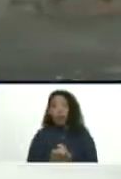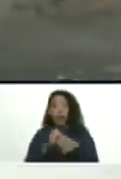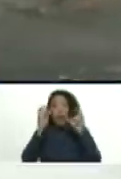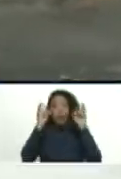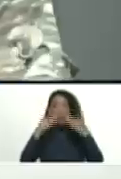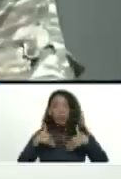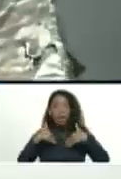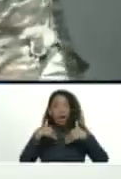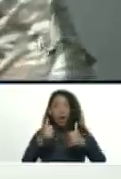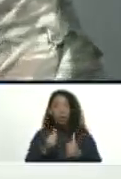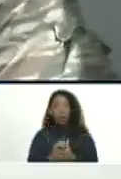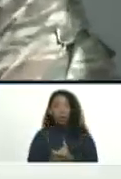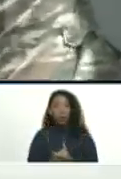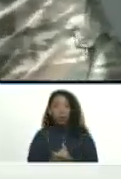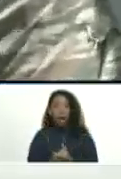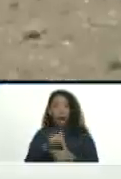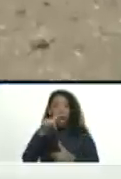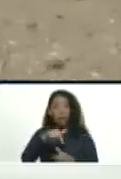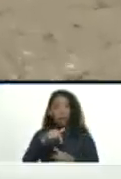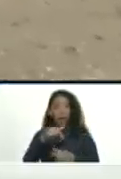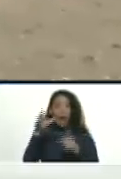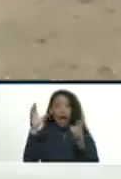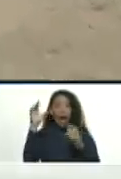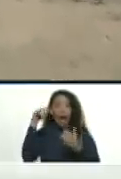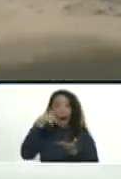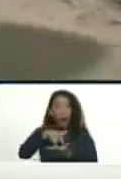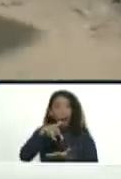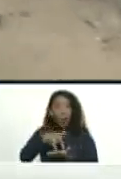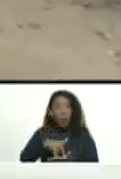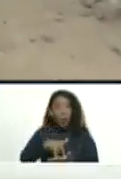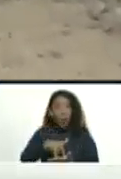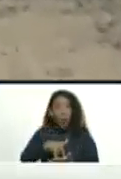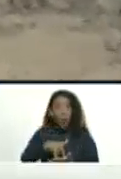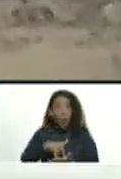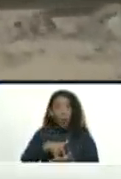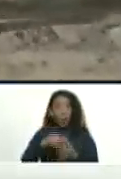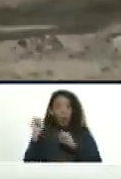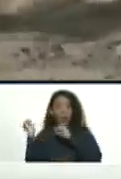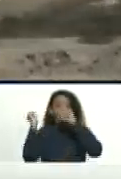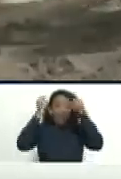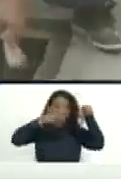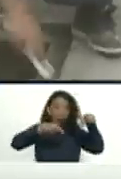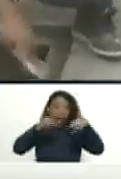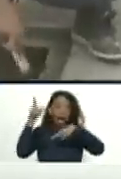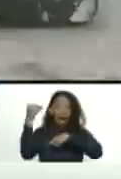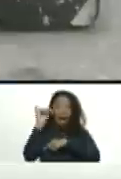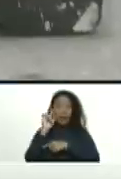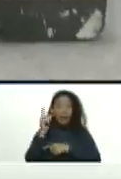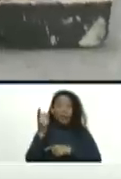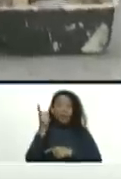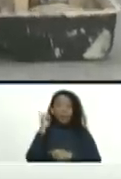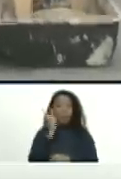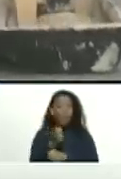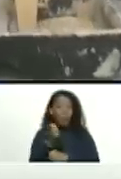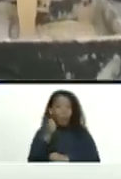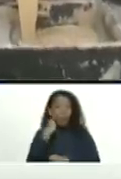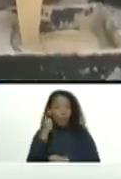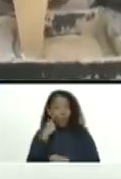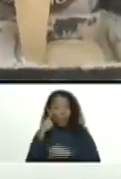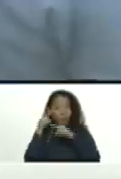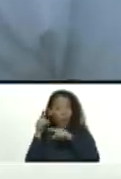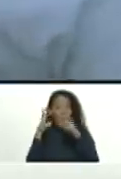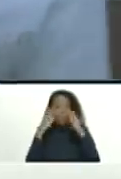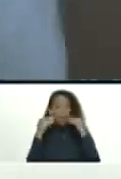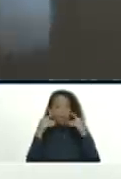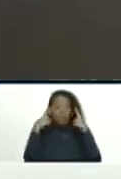salud, desde Carabobo, Rafael Lacaba, vamos a meterle el ojo a esta experiencia. Yo